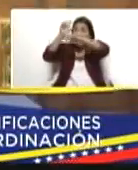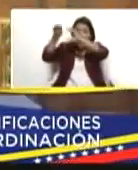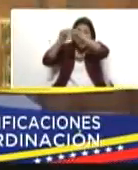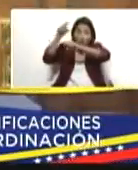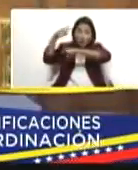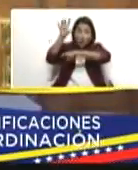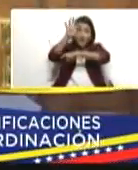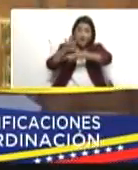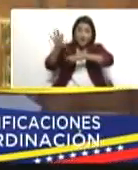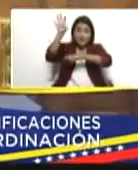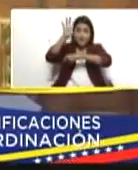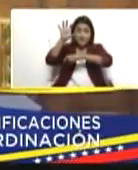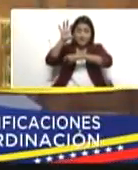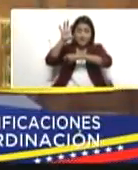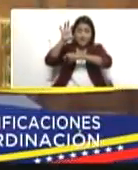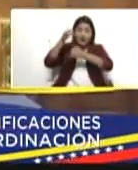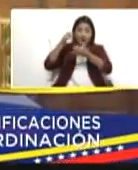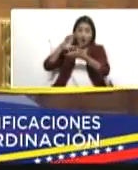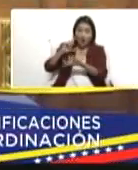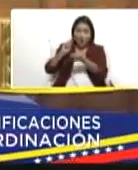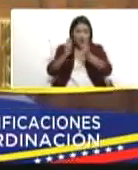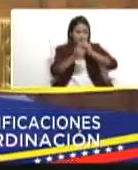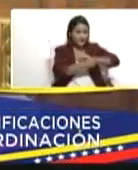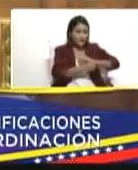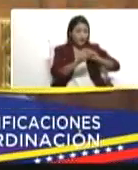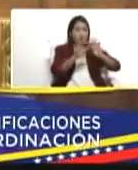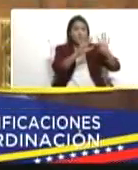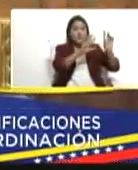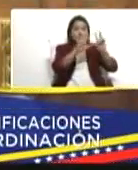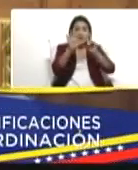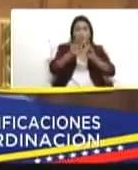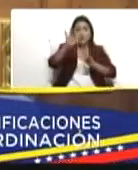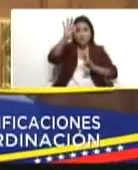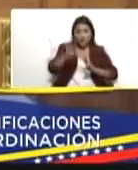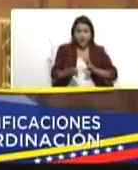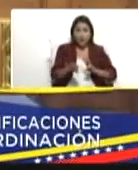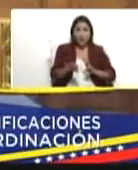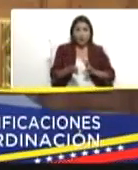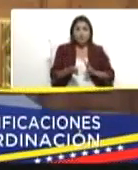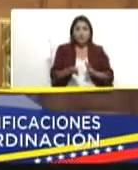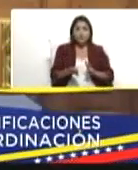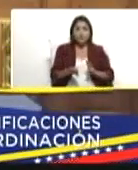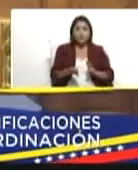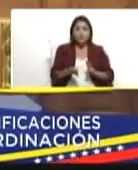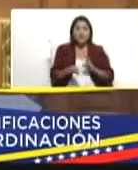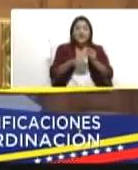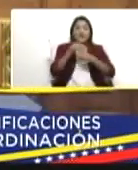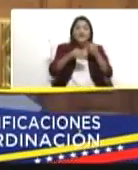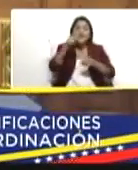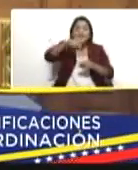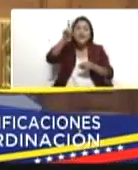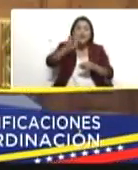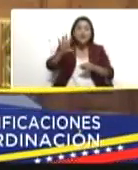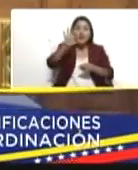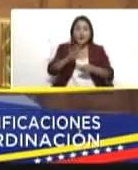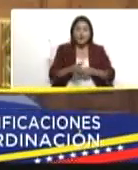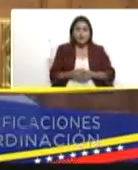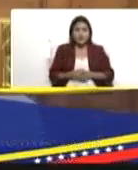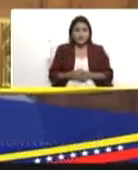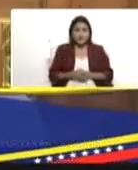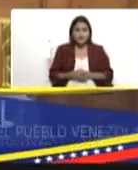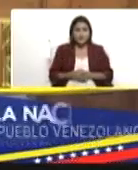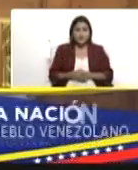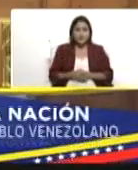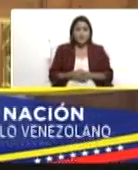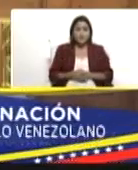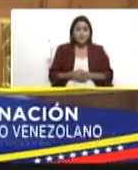exterior hoy el 97 por de los Club se producen en Venezuela para